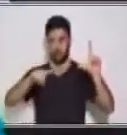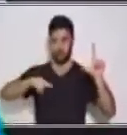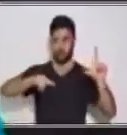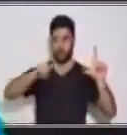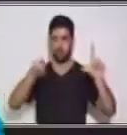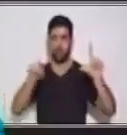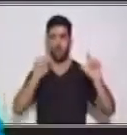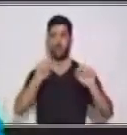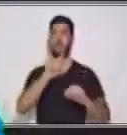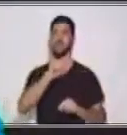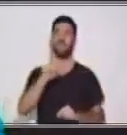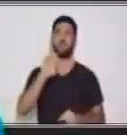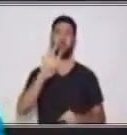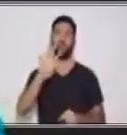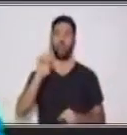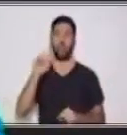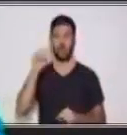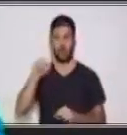parte.